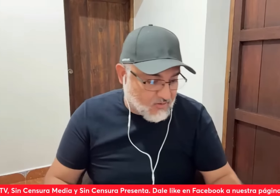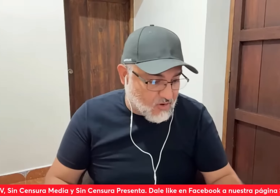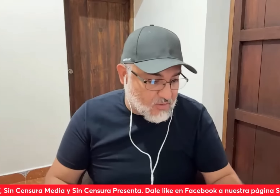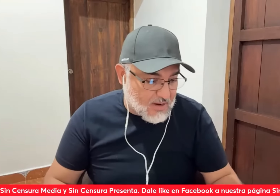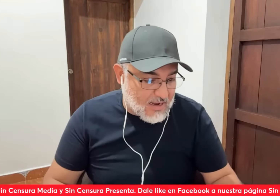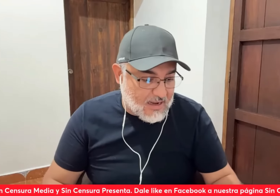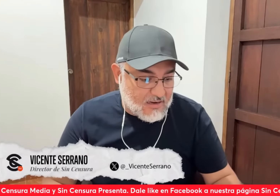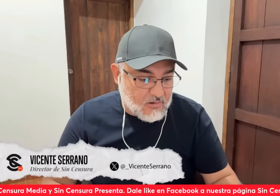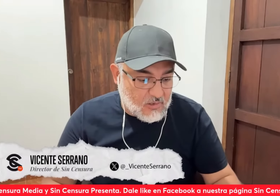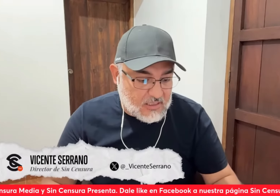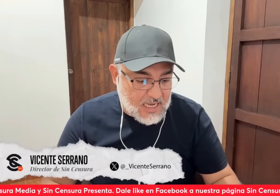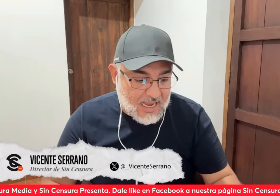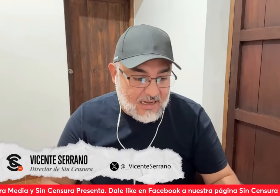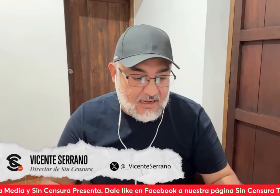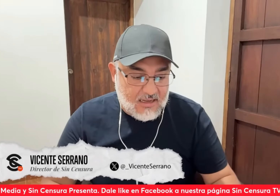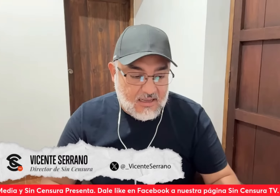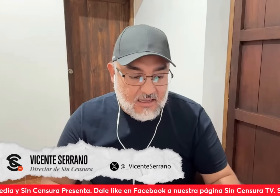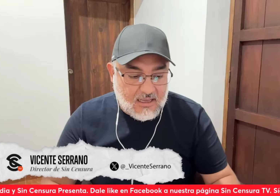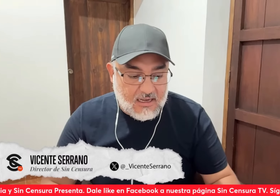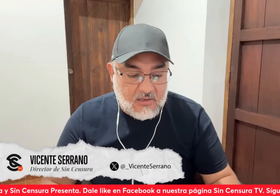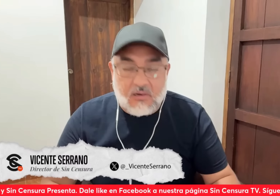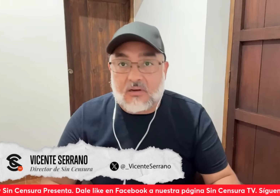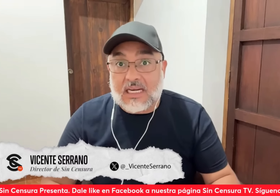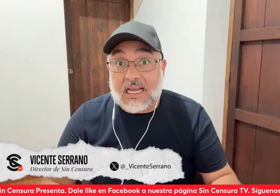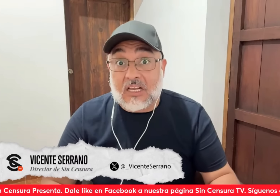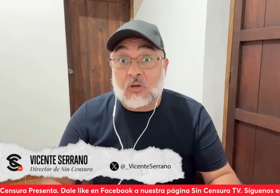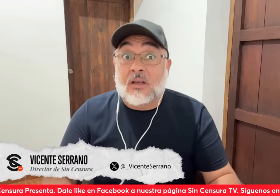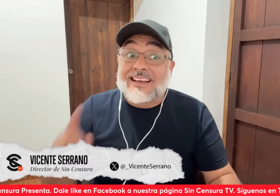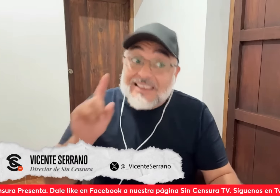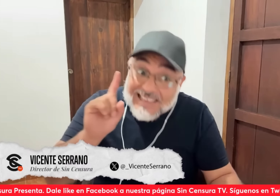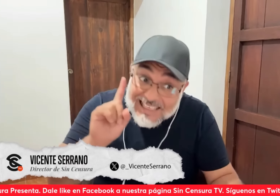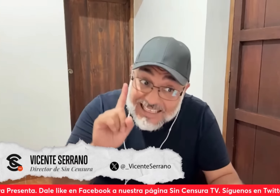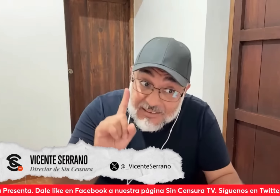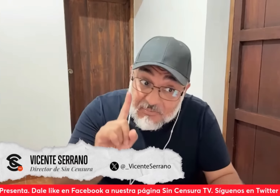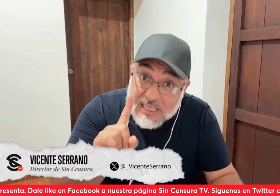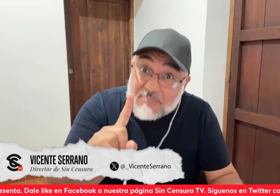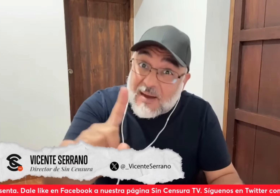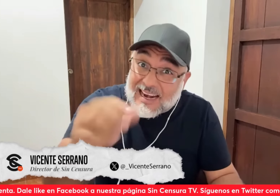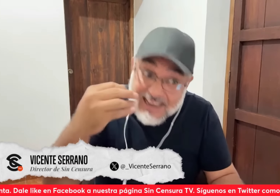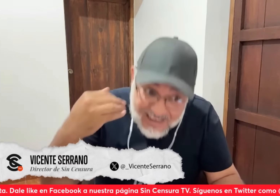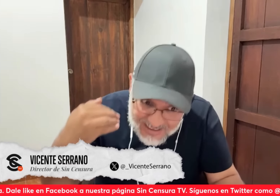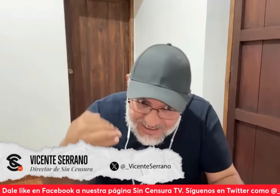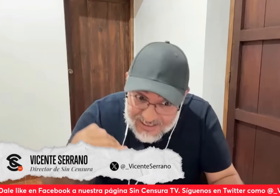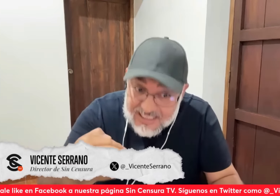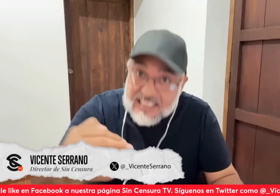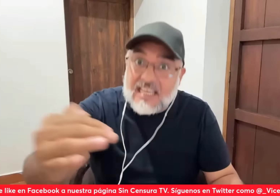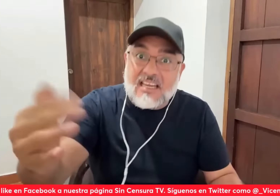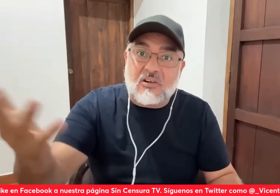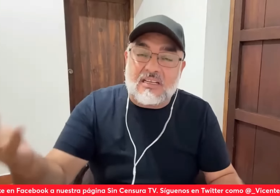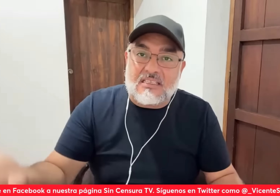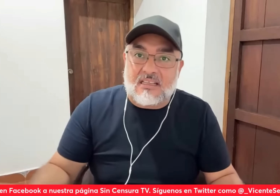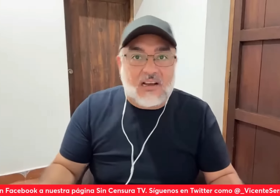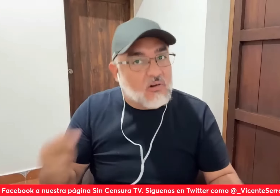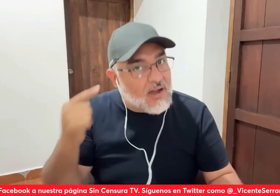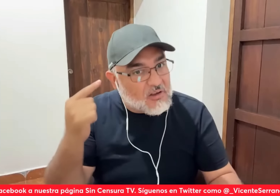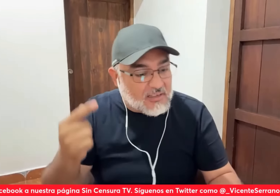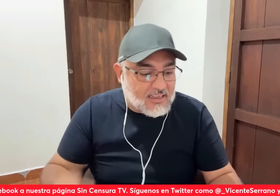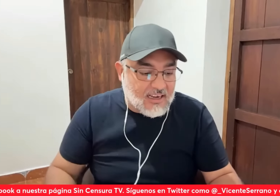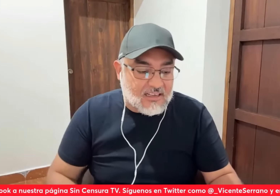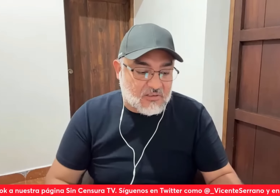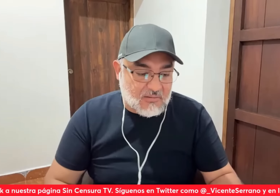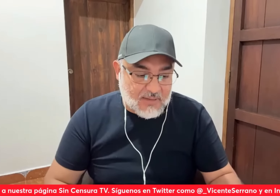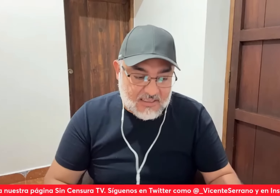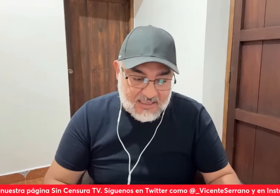una reforma judicial, querido Ricardo. Y para seguir con este diálogo, hay